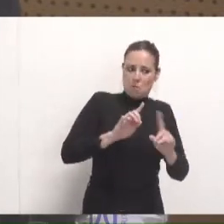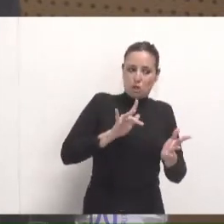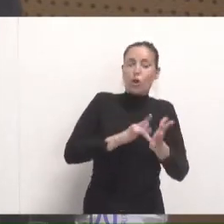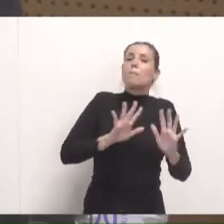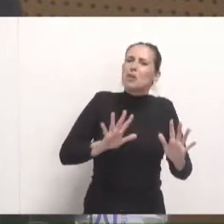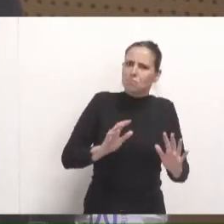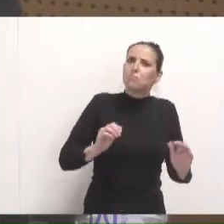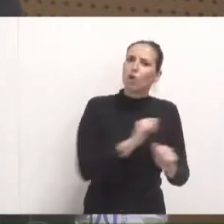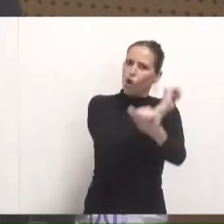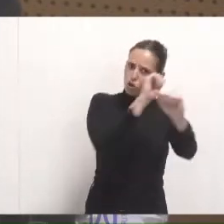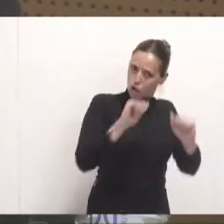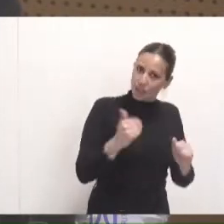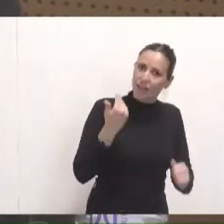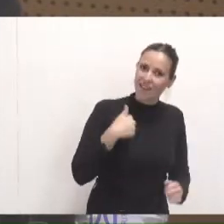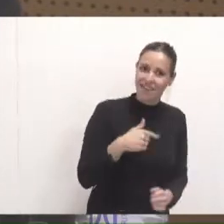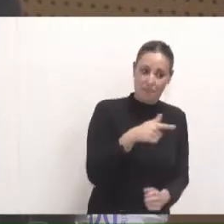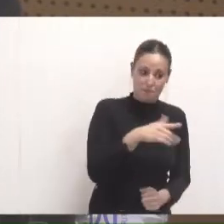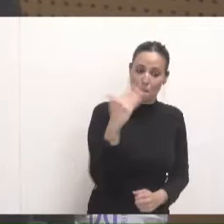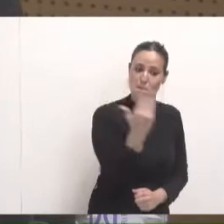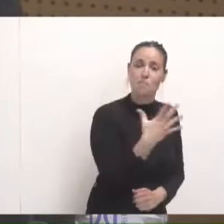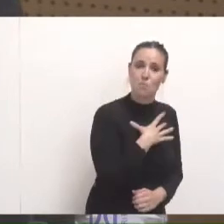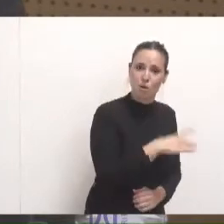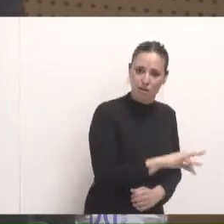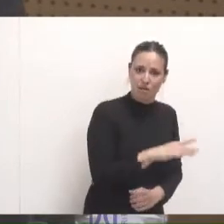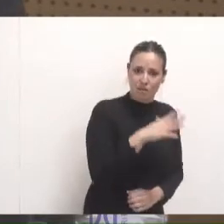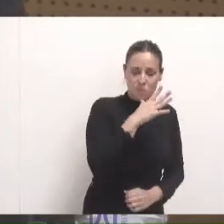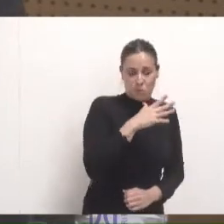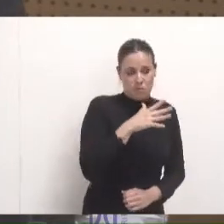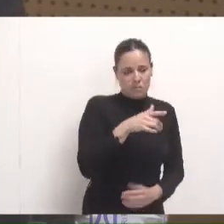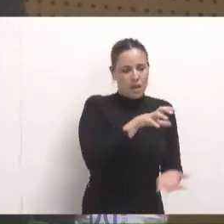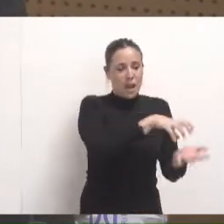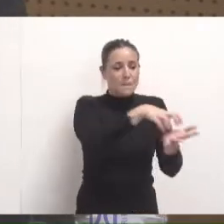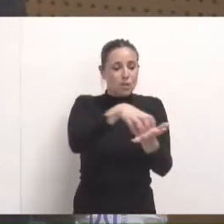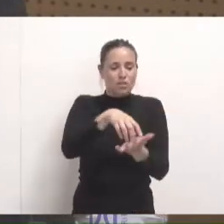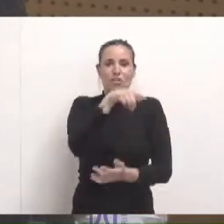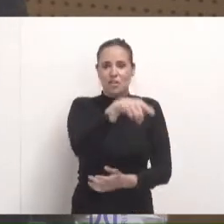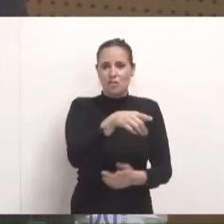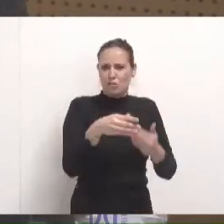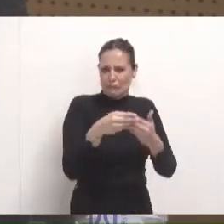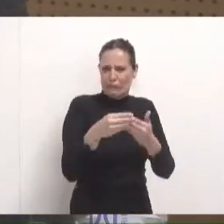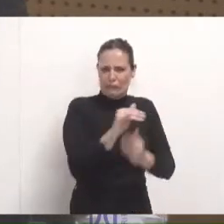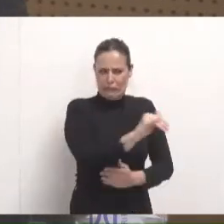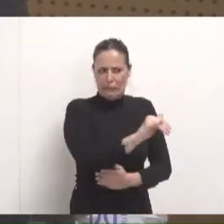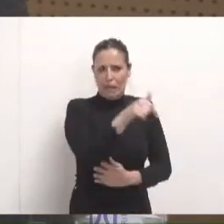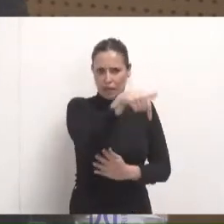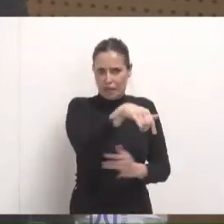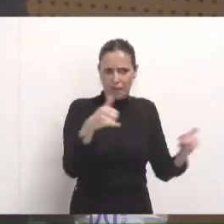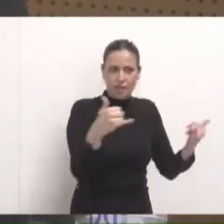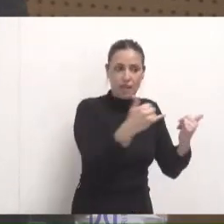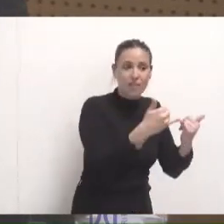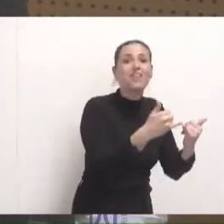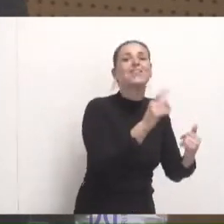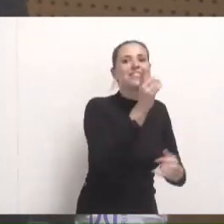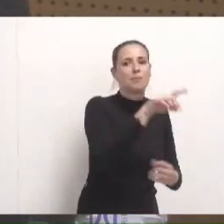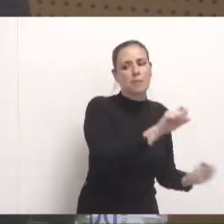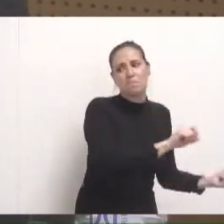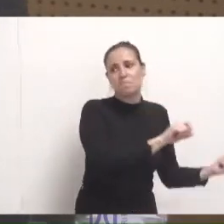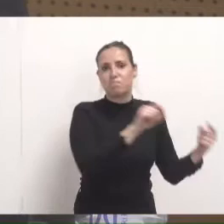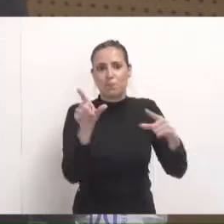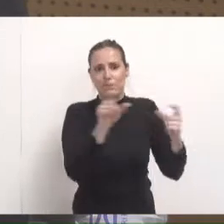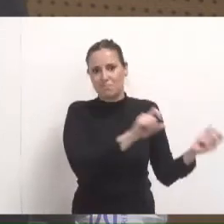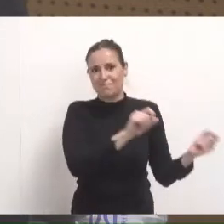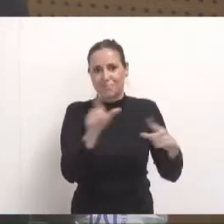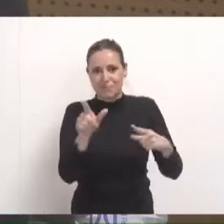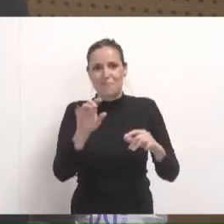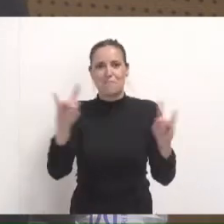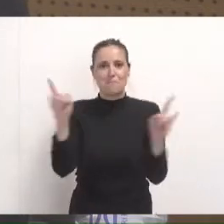consolidadas. Unas explotaciones que tienen su clientela en la isla de Tenerife, pero que también exportan planta a otras islas y, en algunos